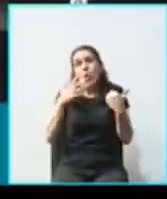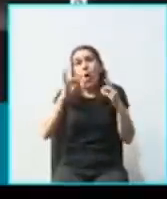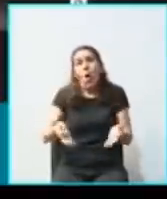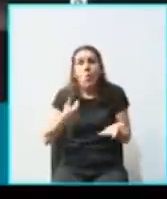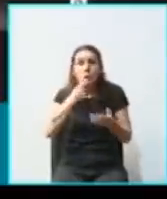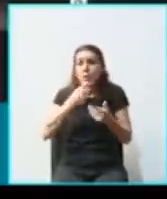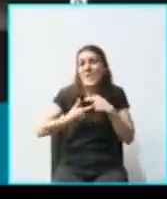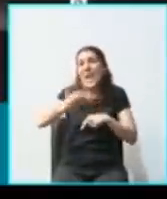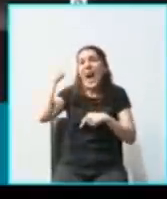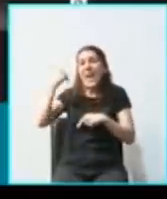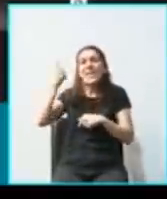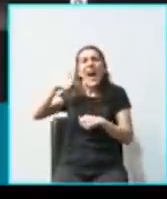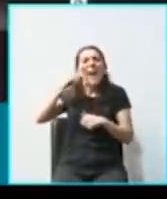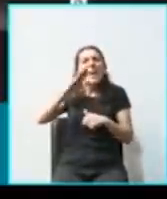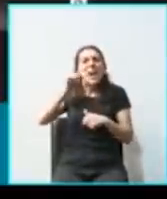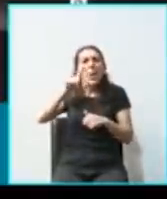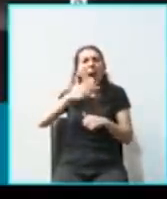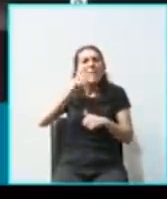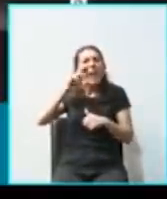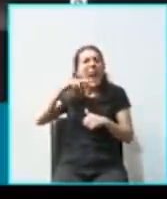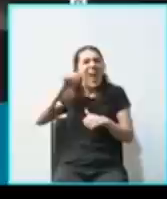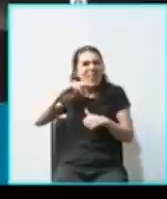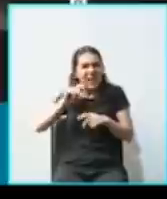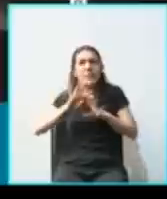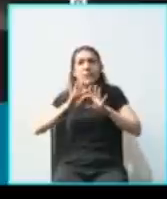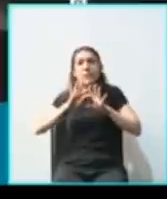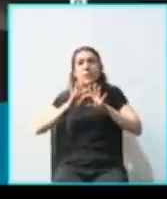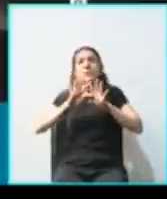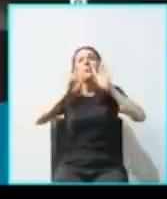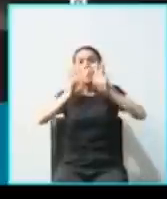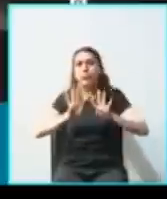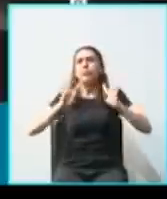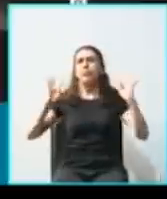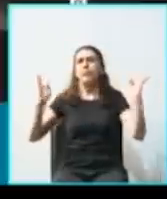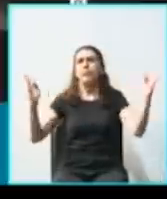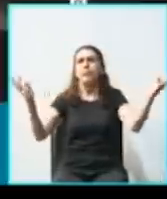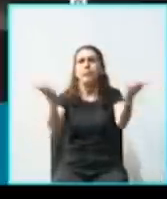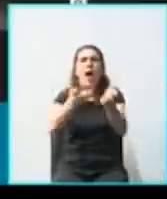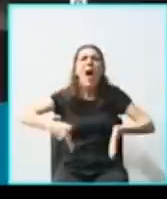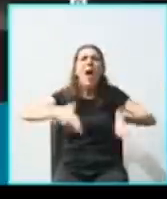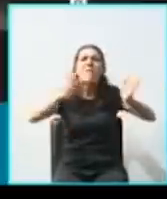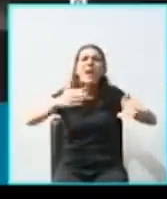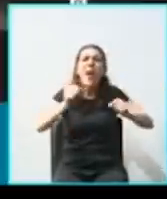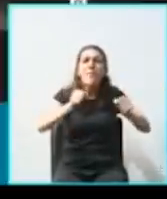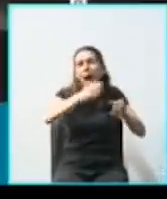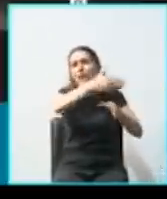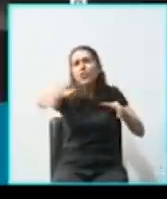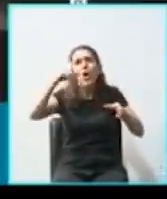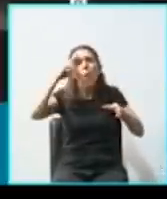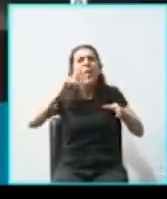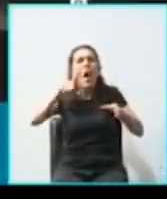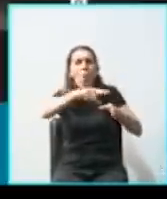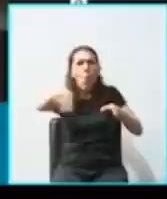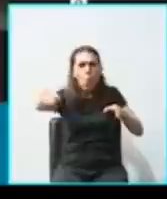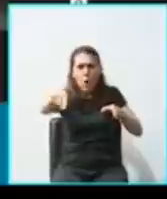en el pasado Aníbal Fernández nos colocaba las vallas, esto lo tengo que reconocer, en Avenida de Mayo, 9 de julio, mucho antes de